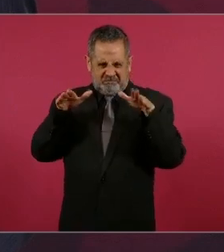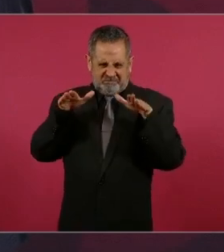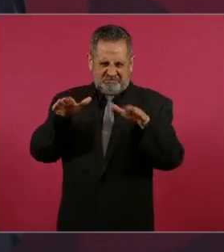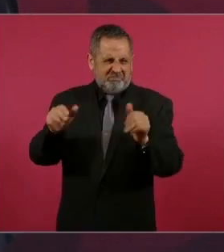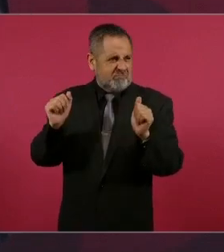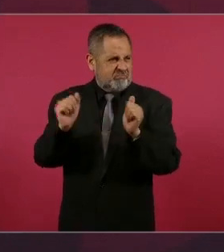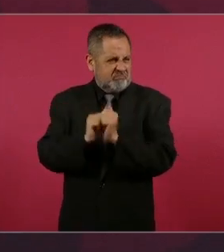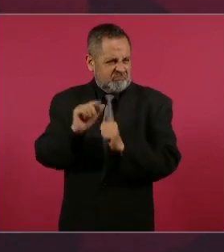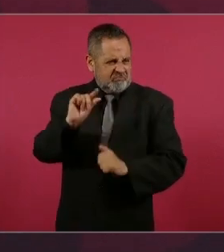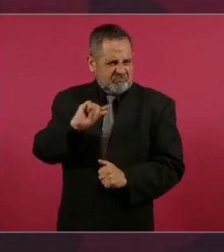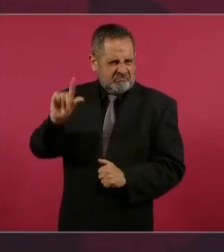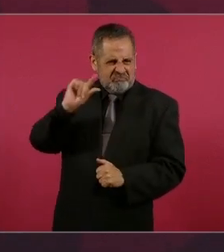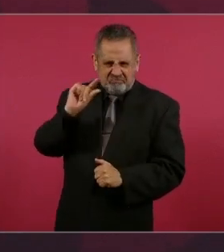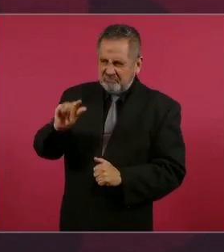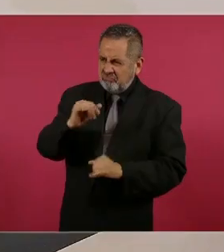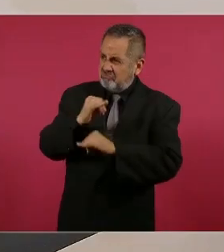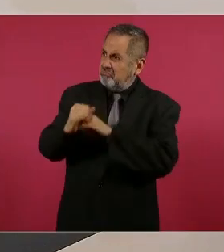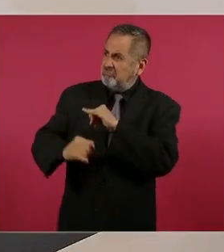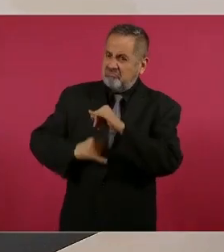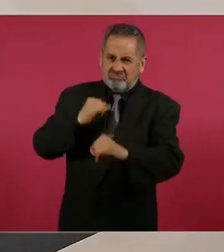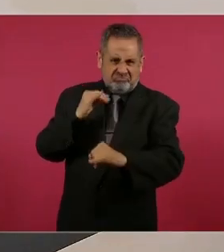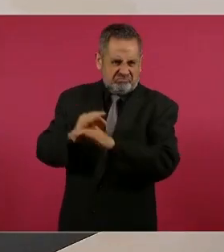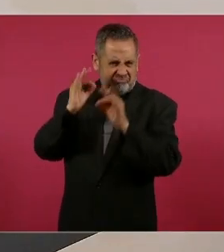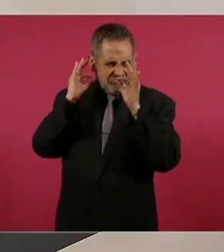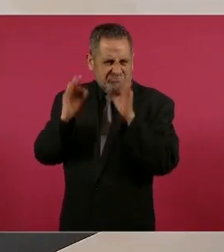de calidad internacional?